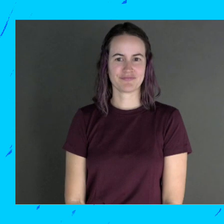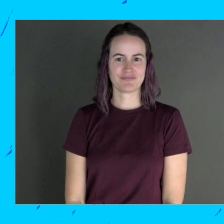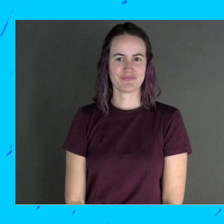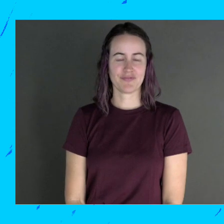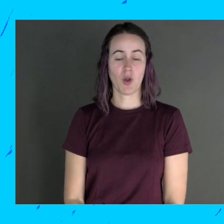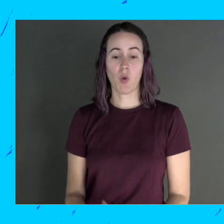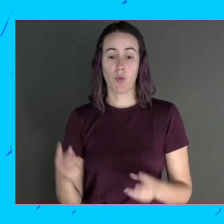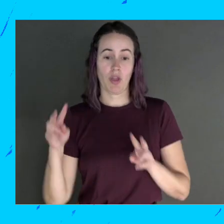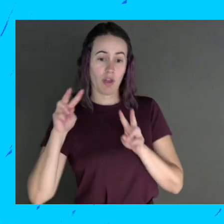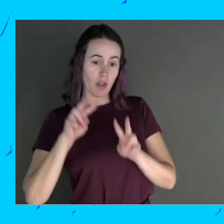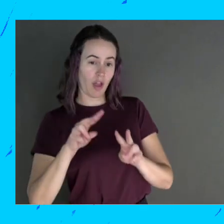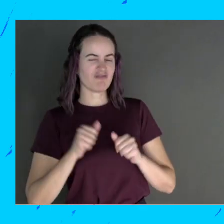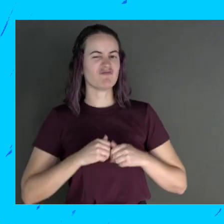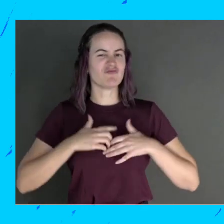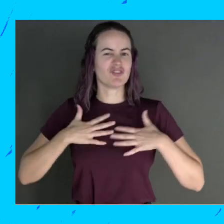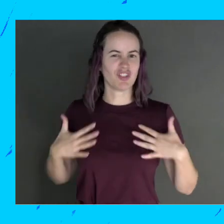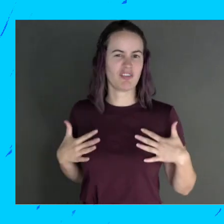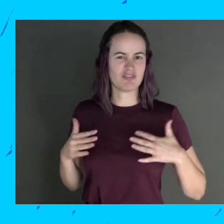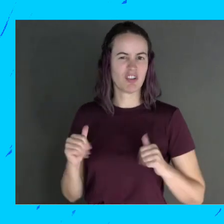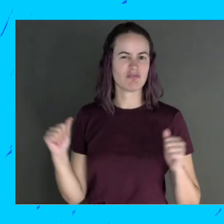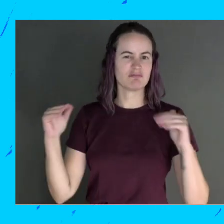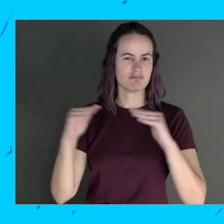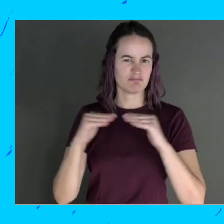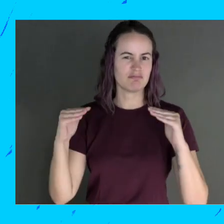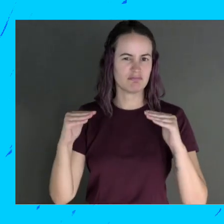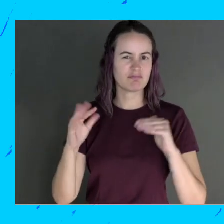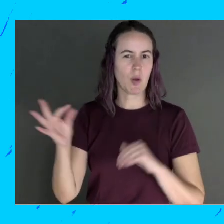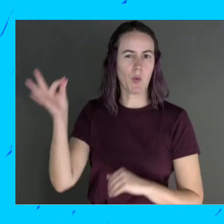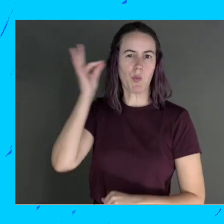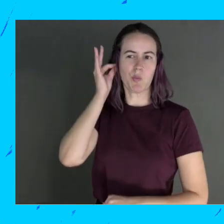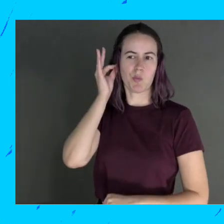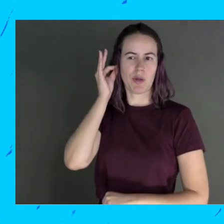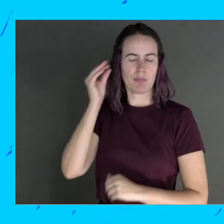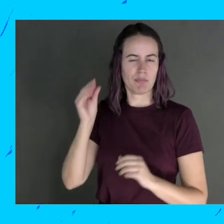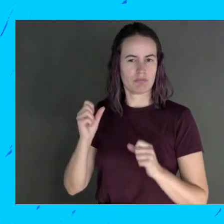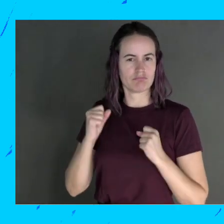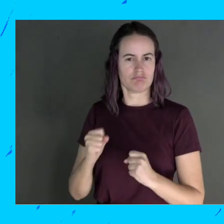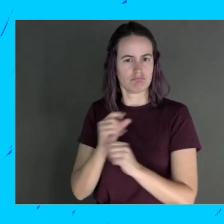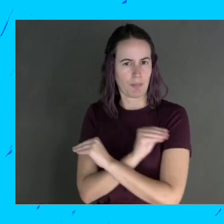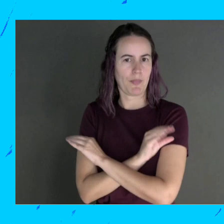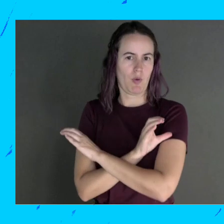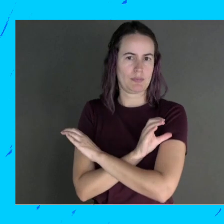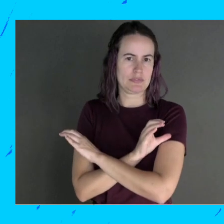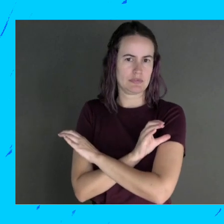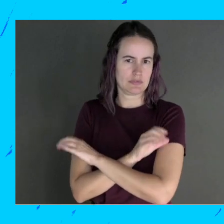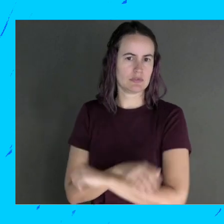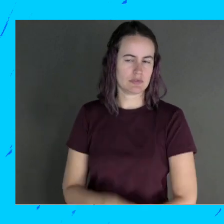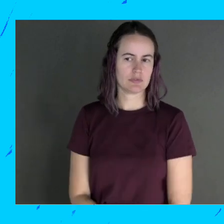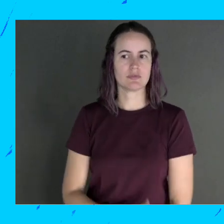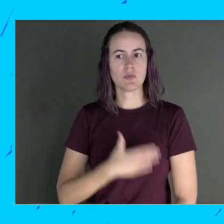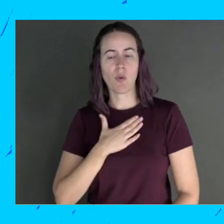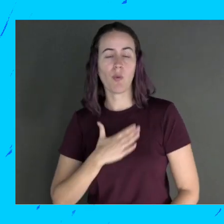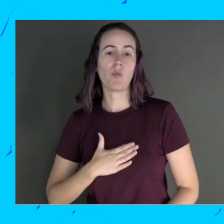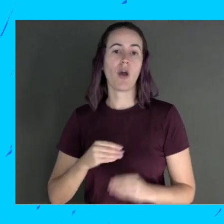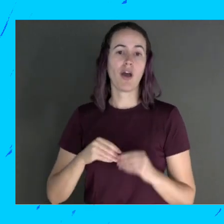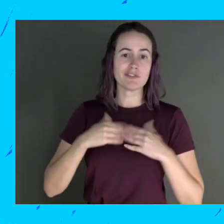impacto, estamos trabajando en la igualdad de género y empoderamiento de las mujeres. Y estamos